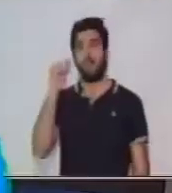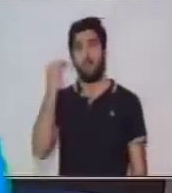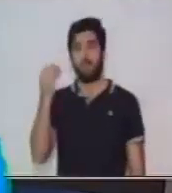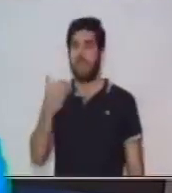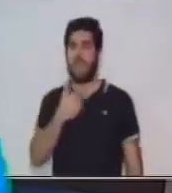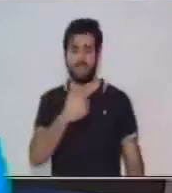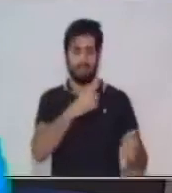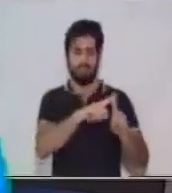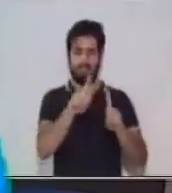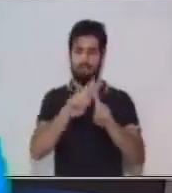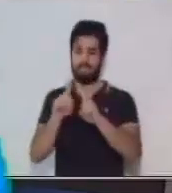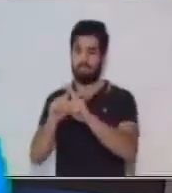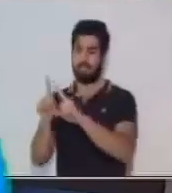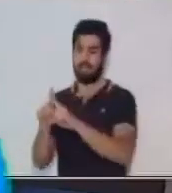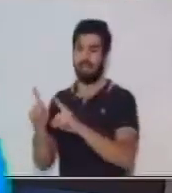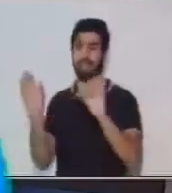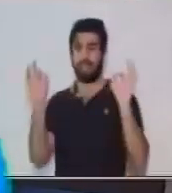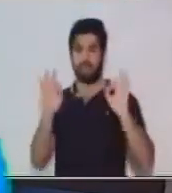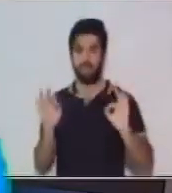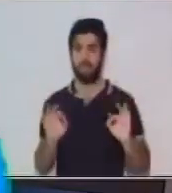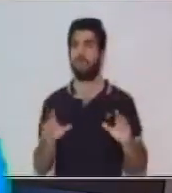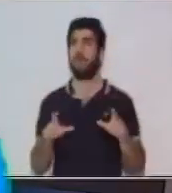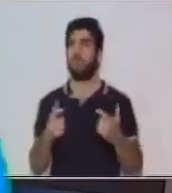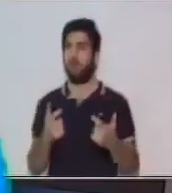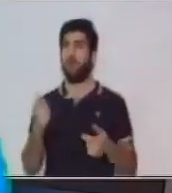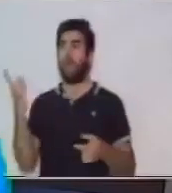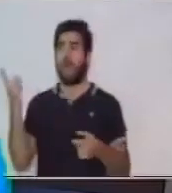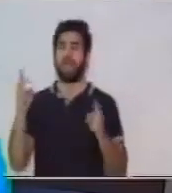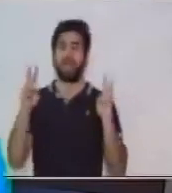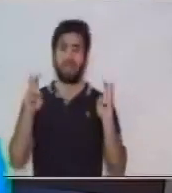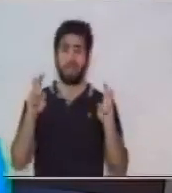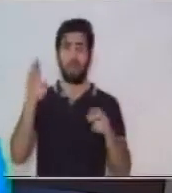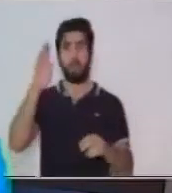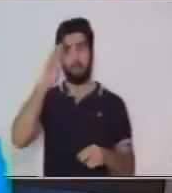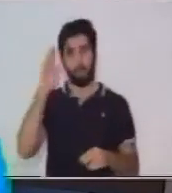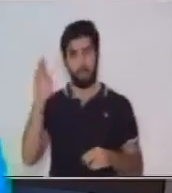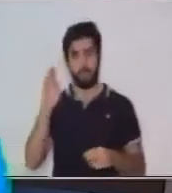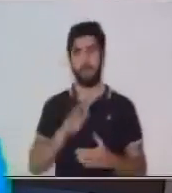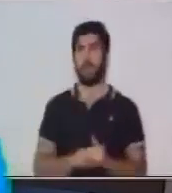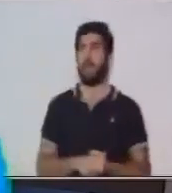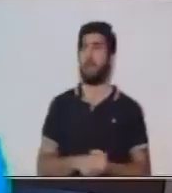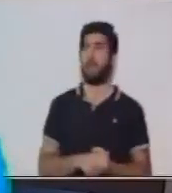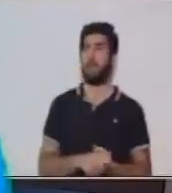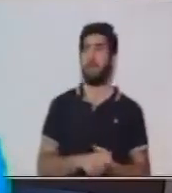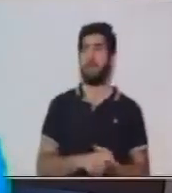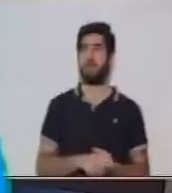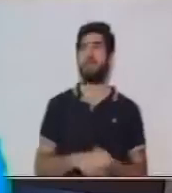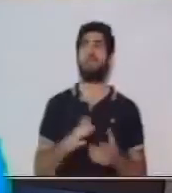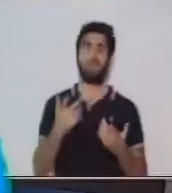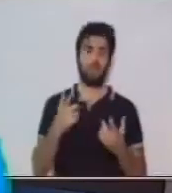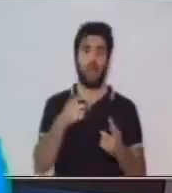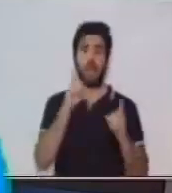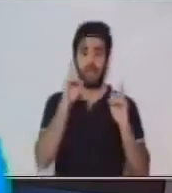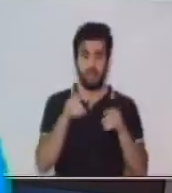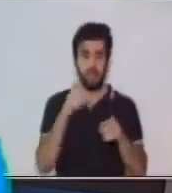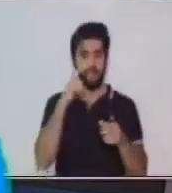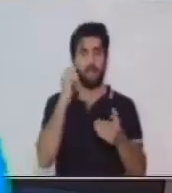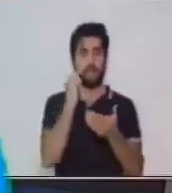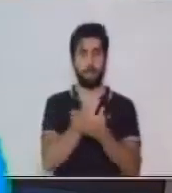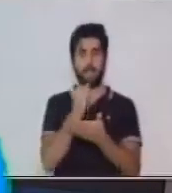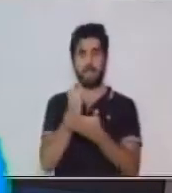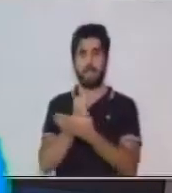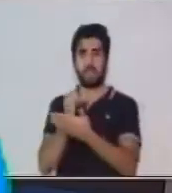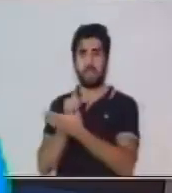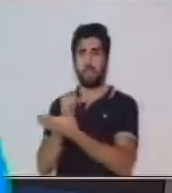que ver con asuntos policíacos, ¿sí? En donde hay que investigar para